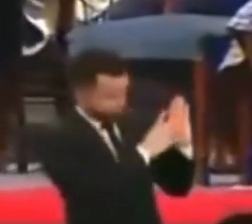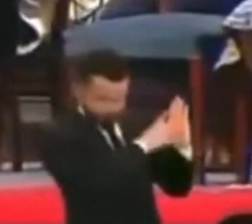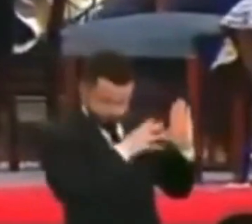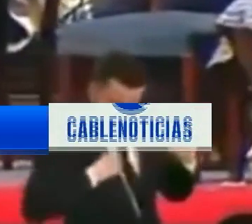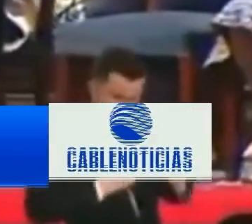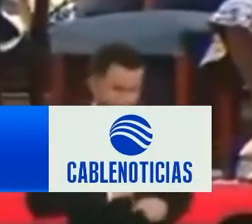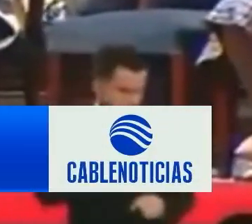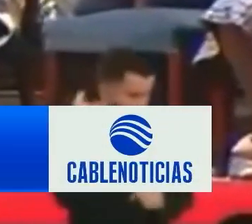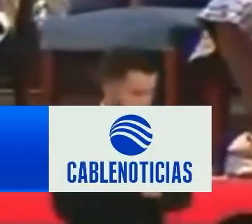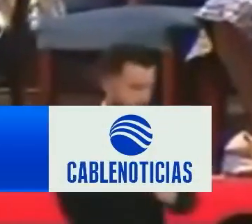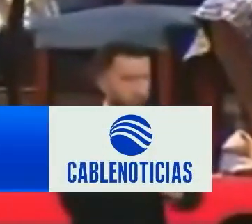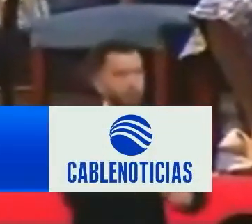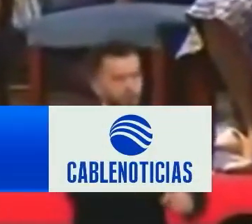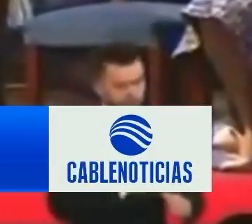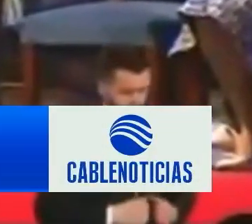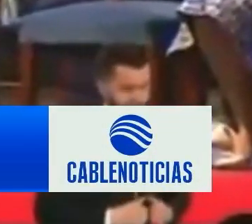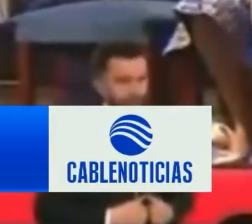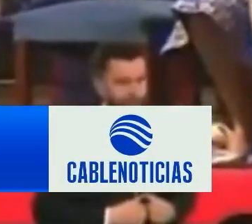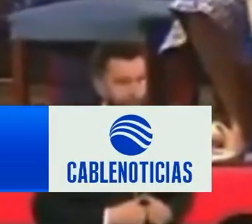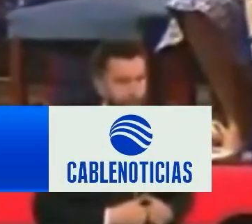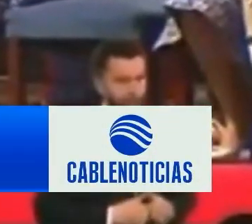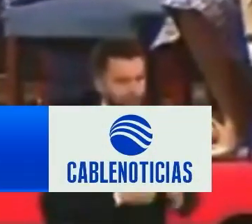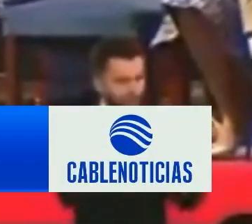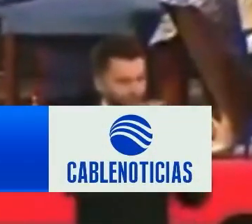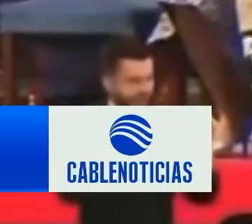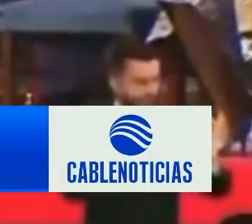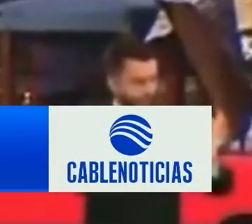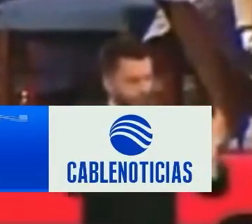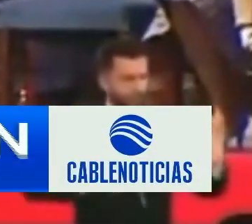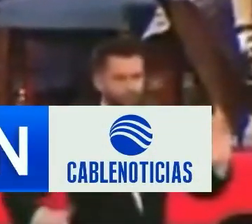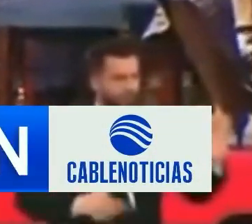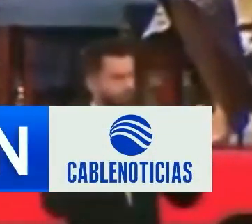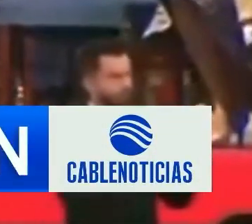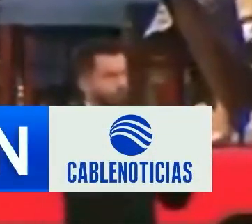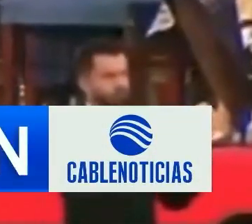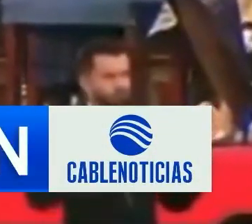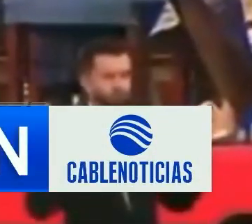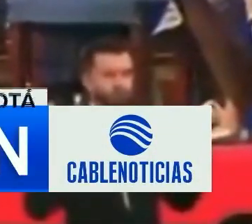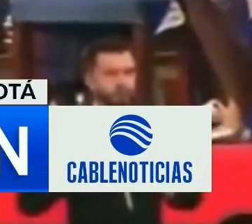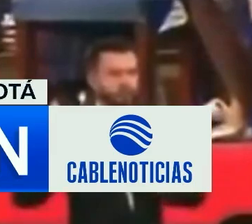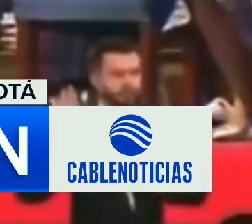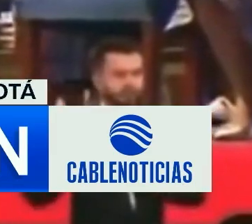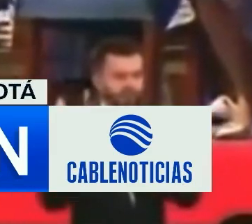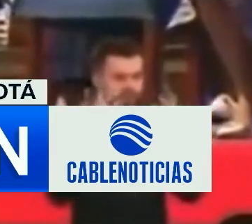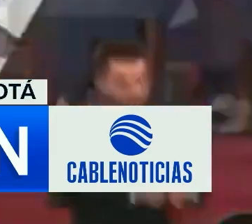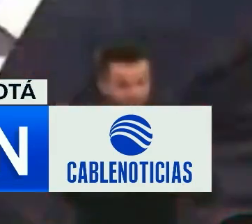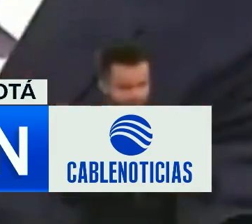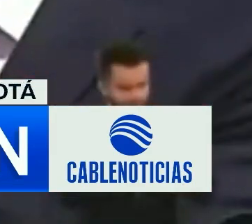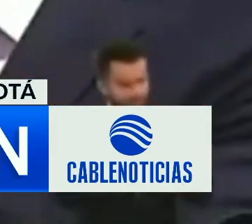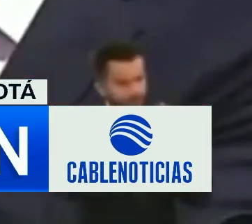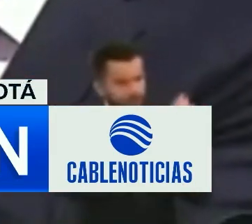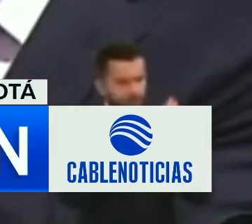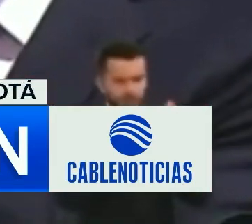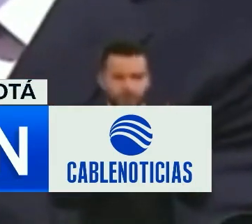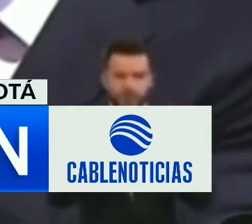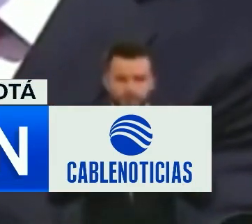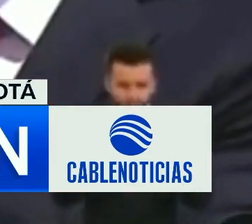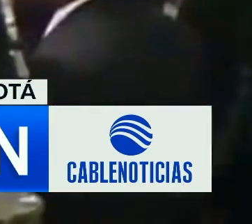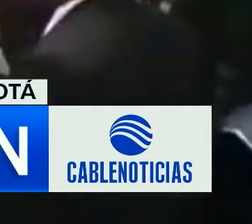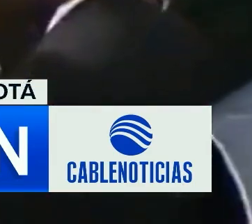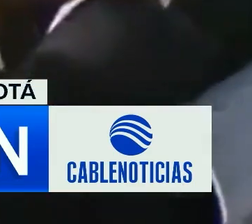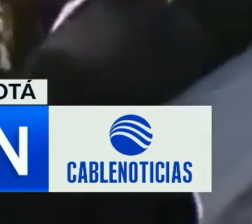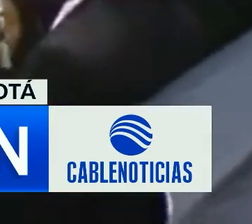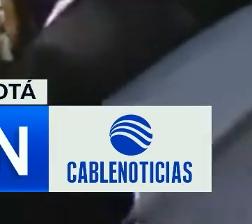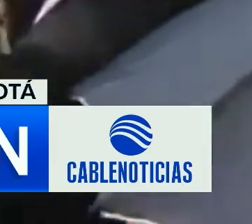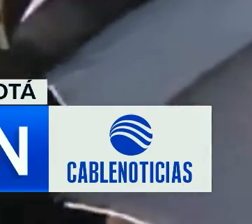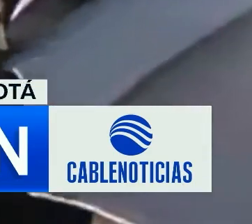En su discurso de posesión, Carlos Fernando Galán asumió y enfatizó que para alcanzar cualquier meta es necesario trabajar duro, pero sobre todo